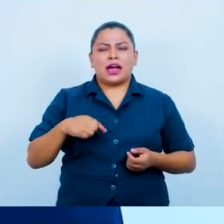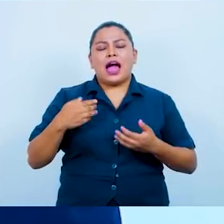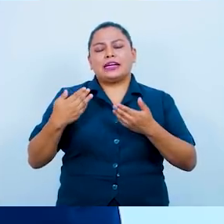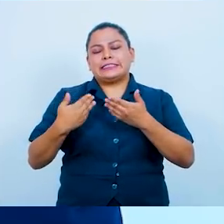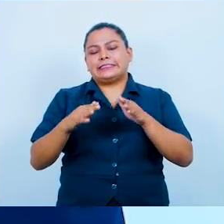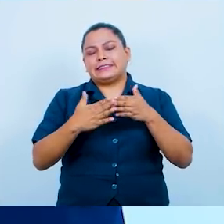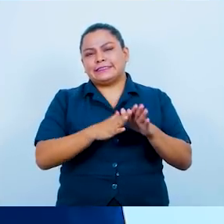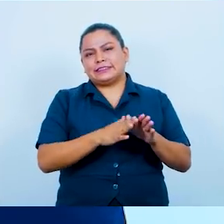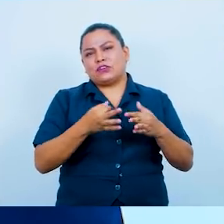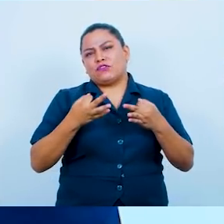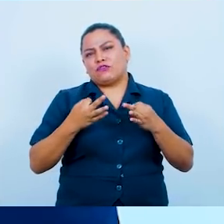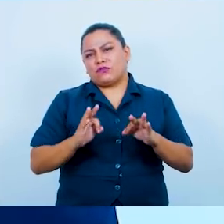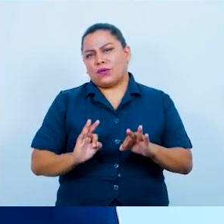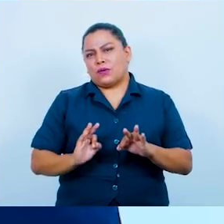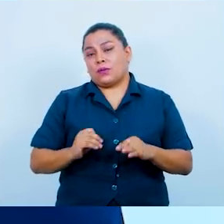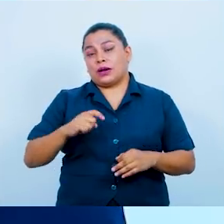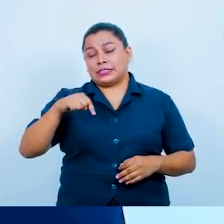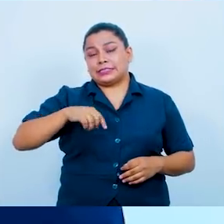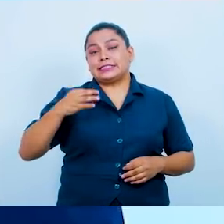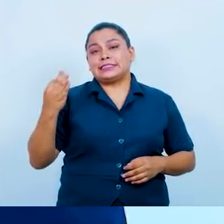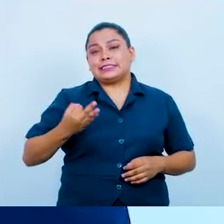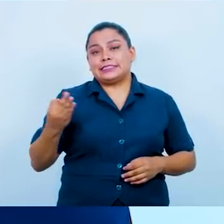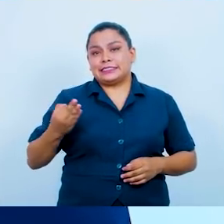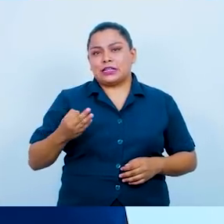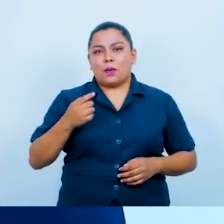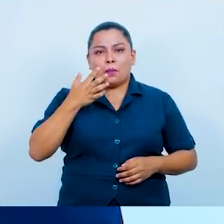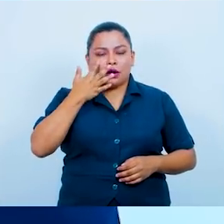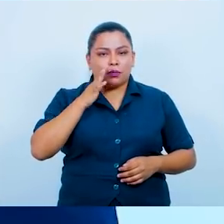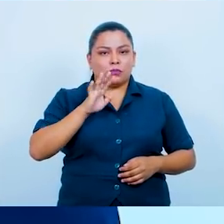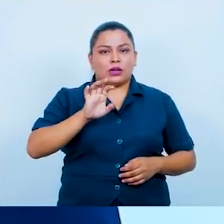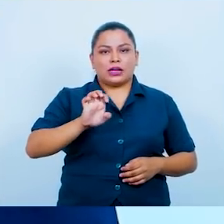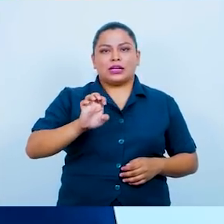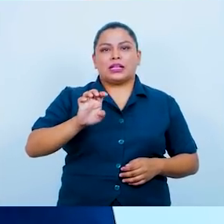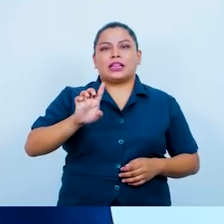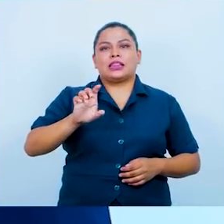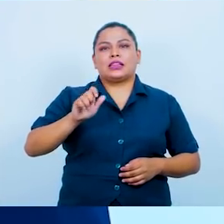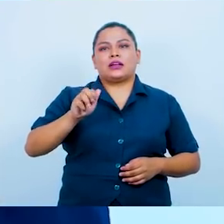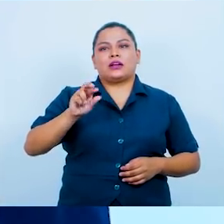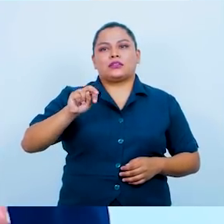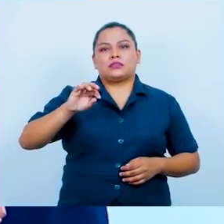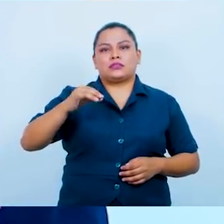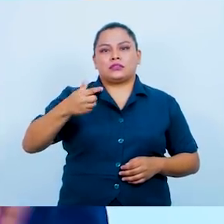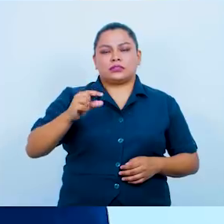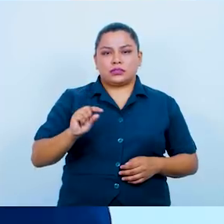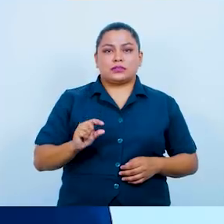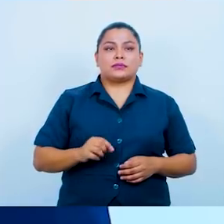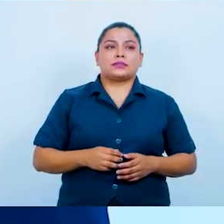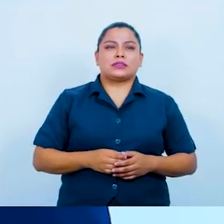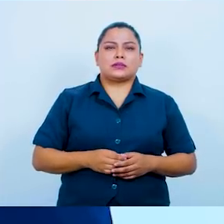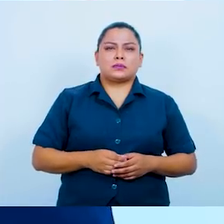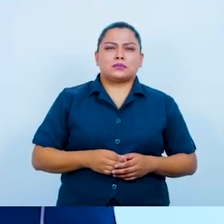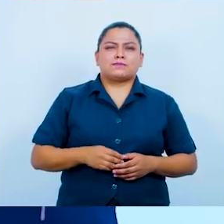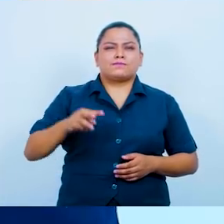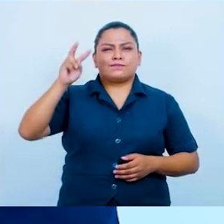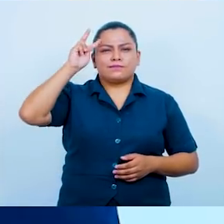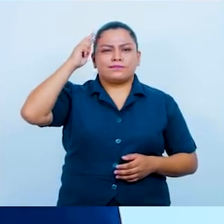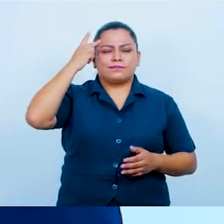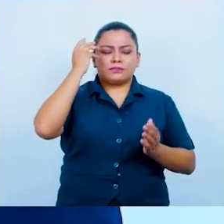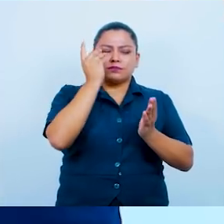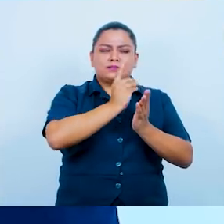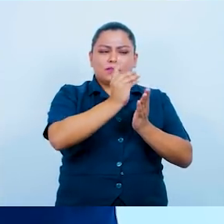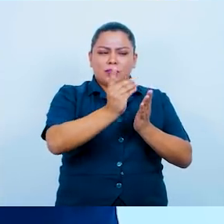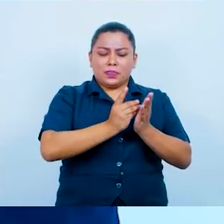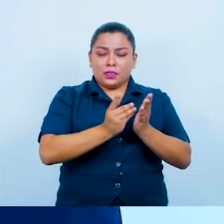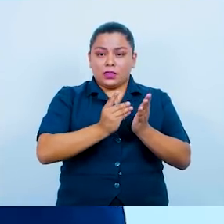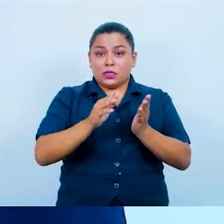modalidades que están siendo demandadas, como el e-learning, que es la modalidad de enseñanza-aprendizaje que consiste en el diseño,